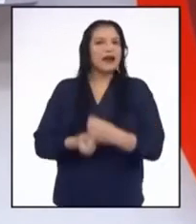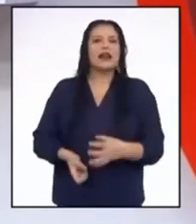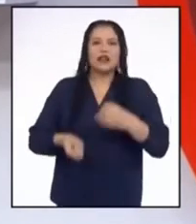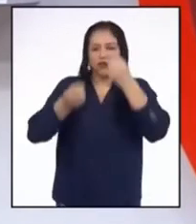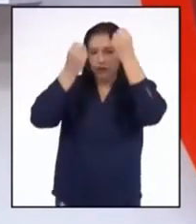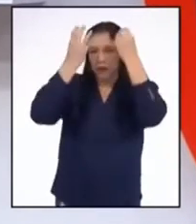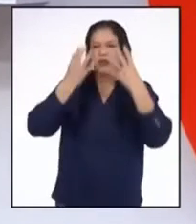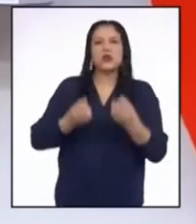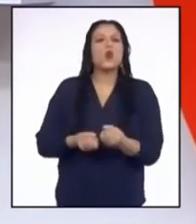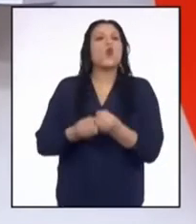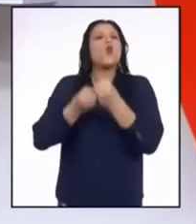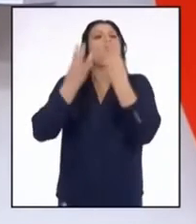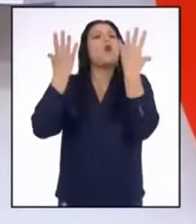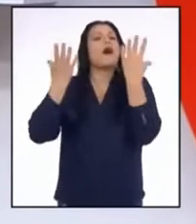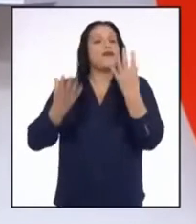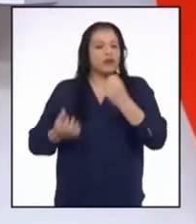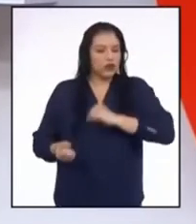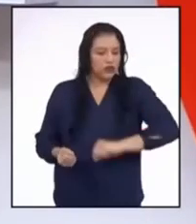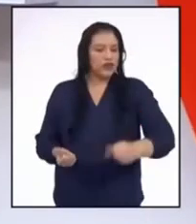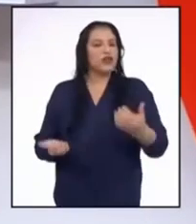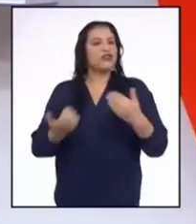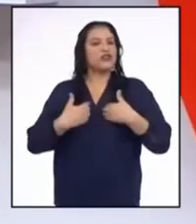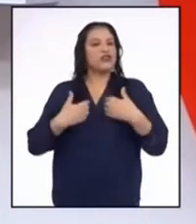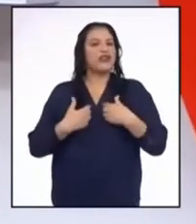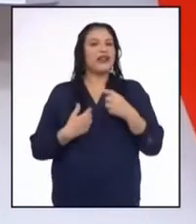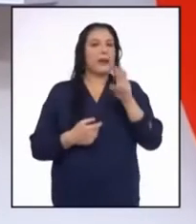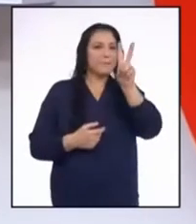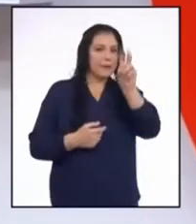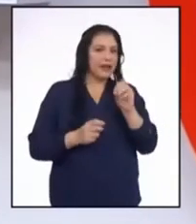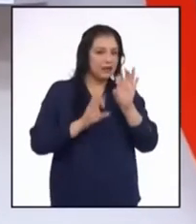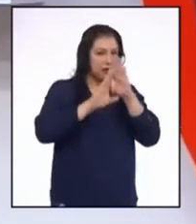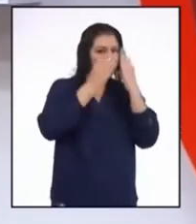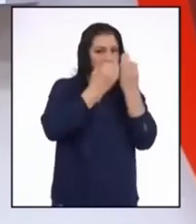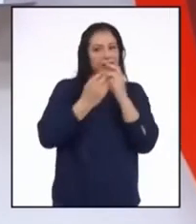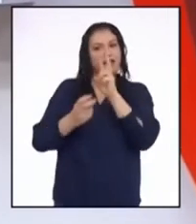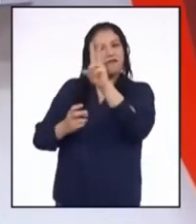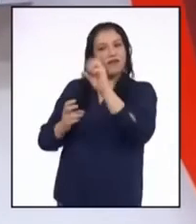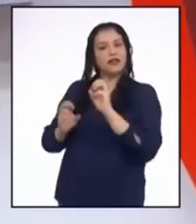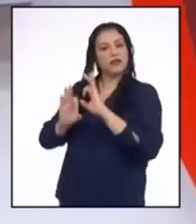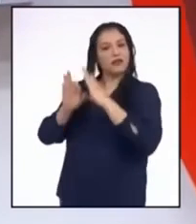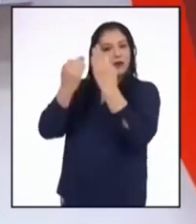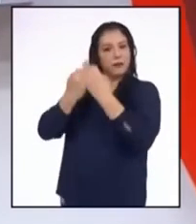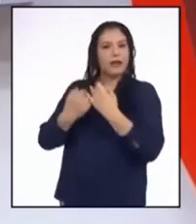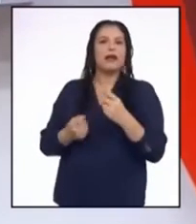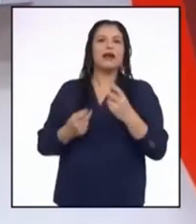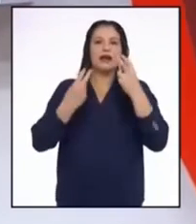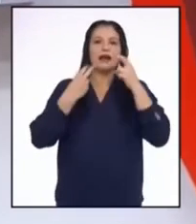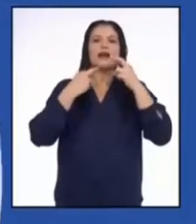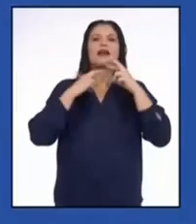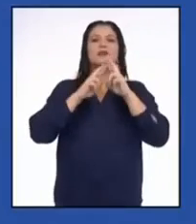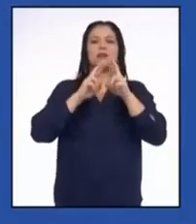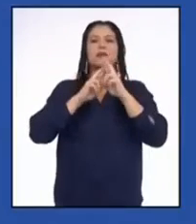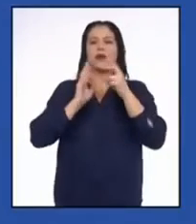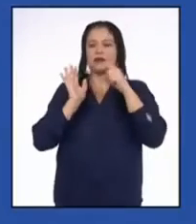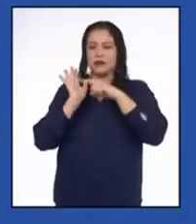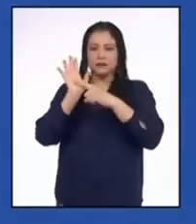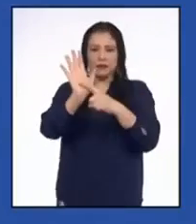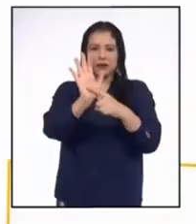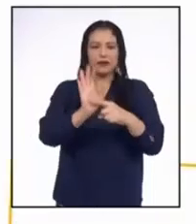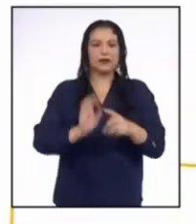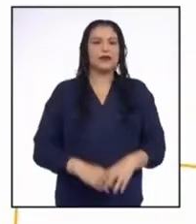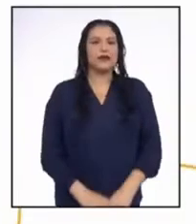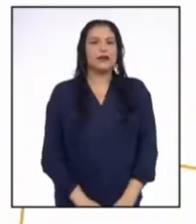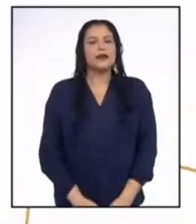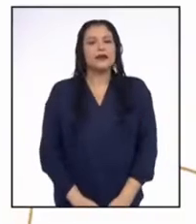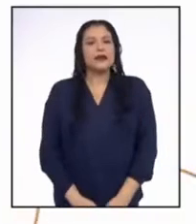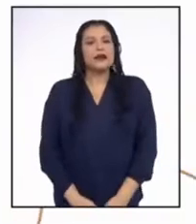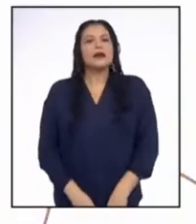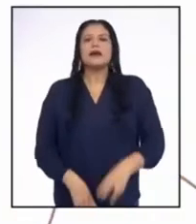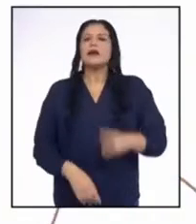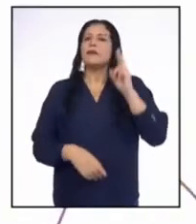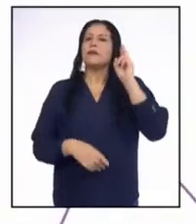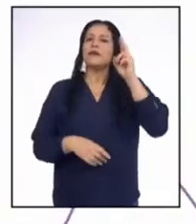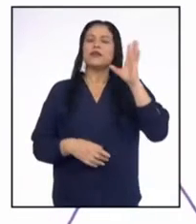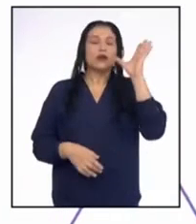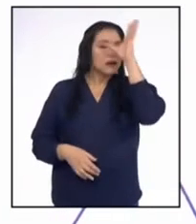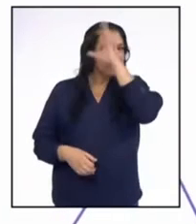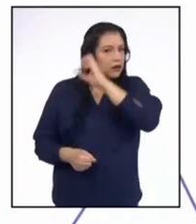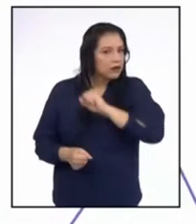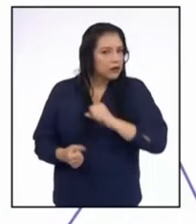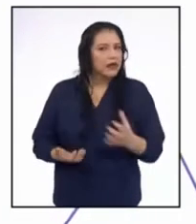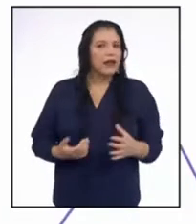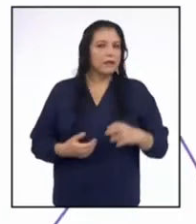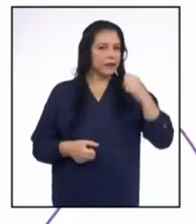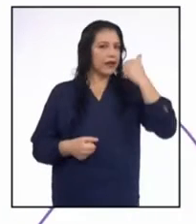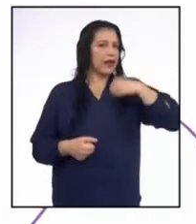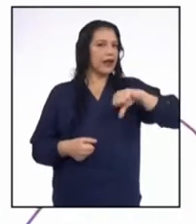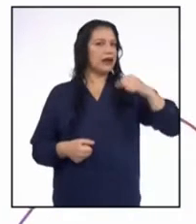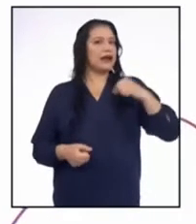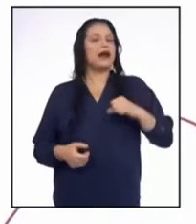el número de hijos de 20 familias de ambas comunidades, cuyos resultados fueron los siguientes. Profesora Daisy, me olvidaba. El